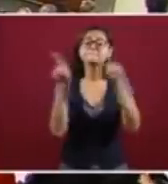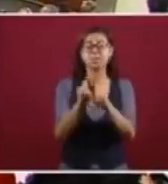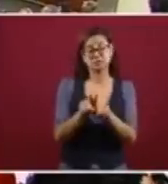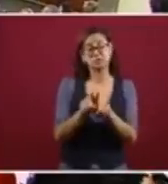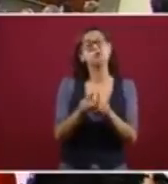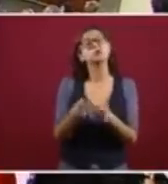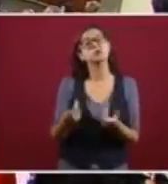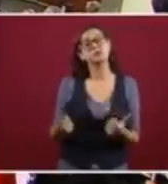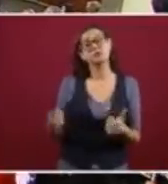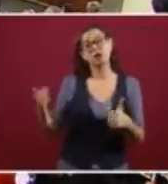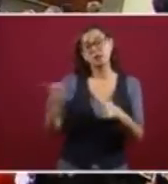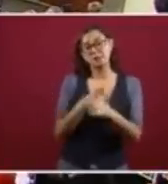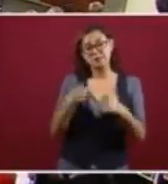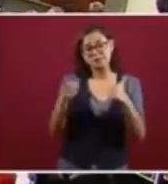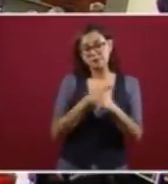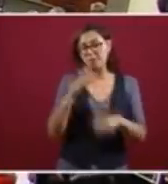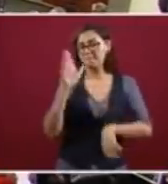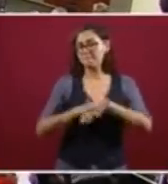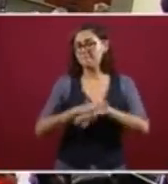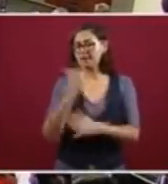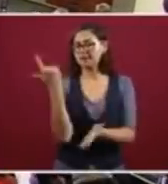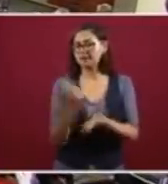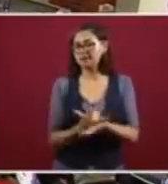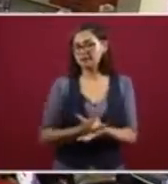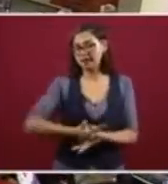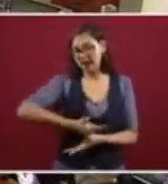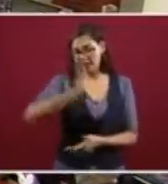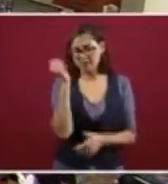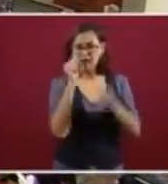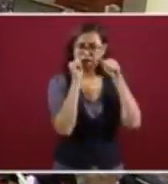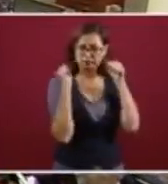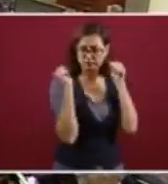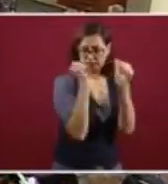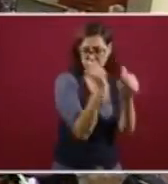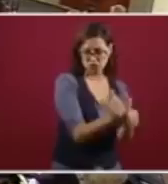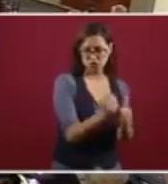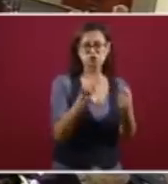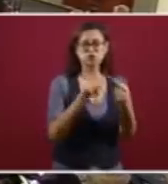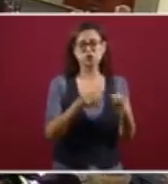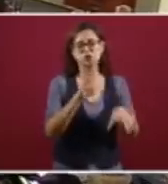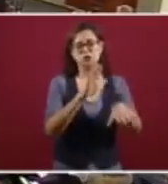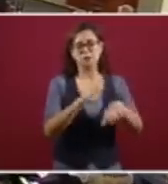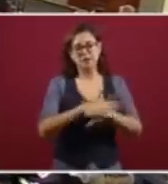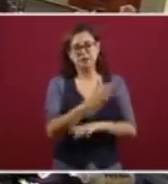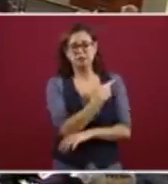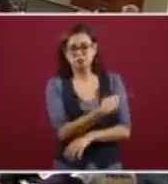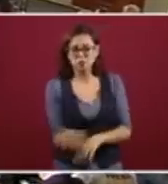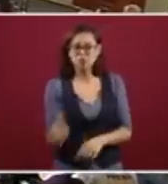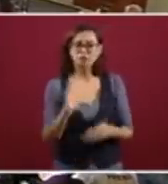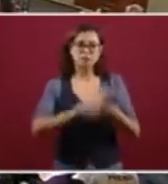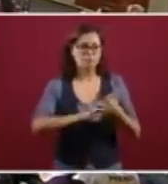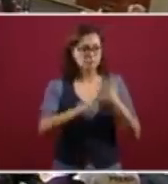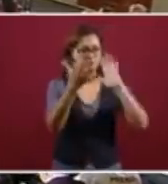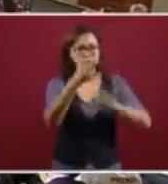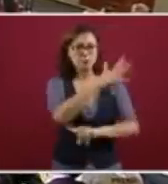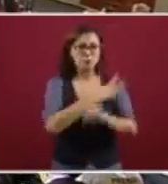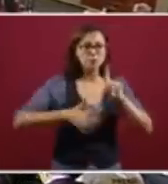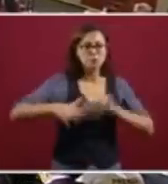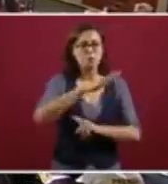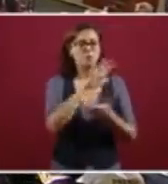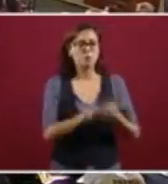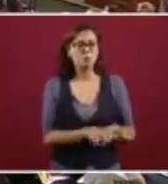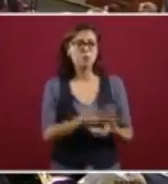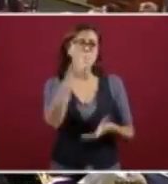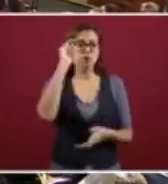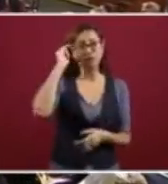atención a la zona de, como todos los programas sociales, mayor grado de marginación, mayor índice de violencia, mayor población